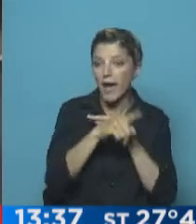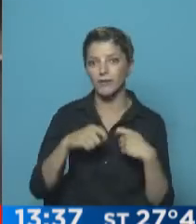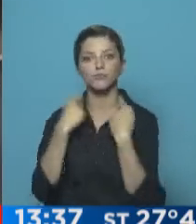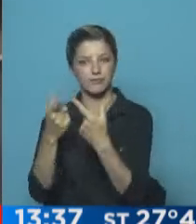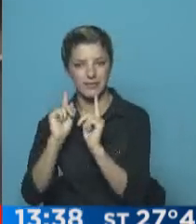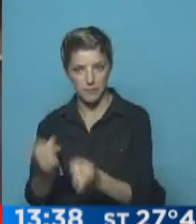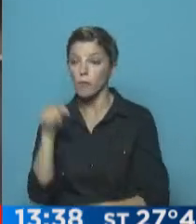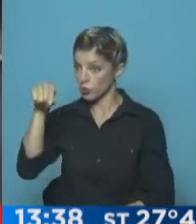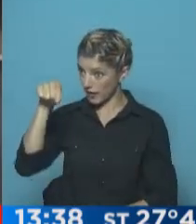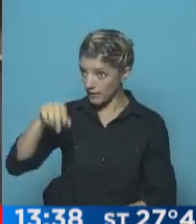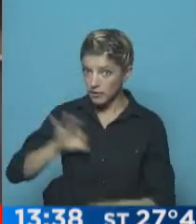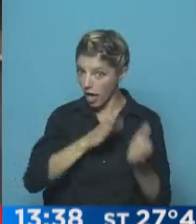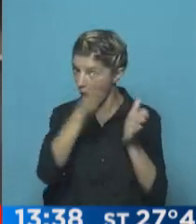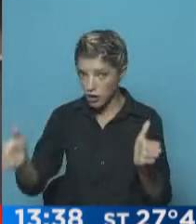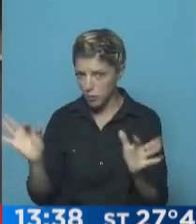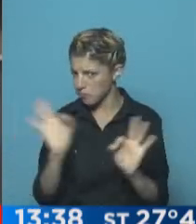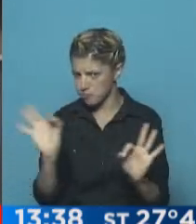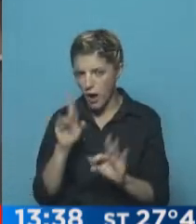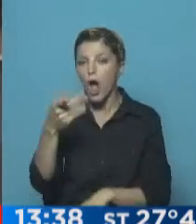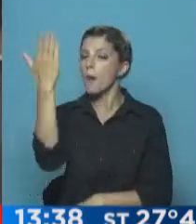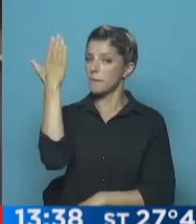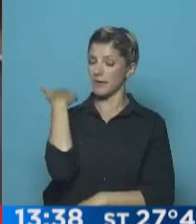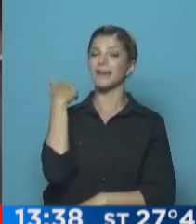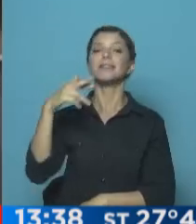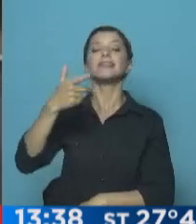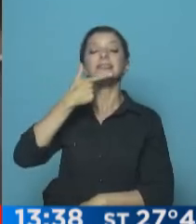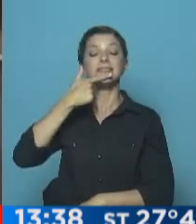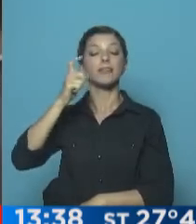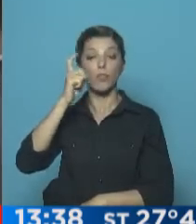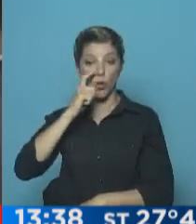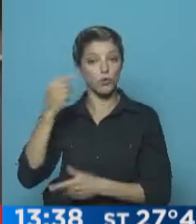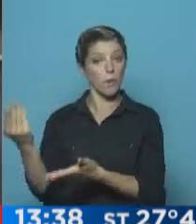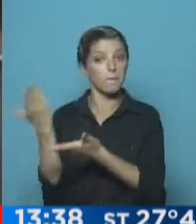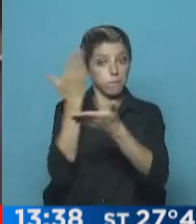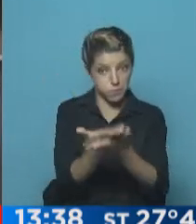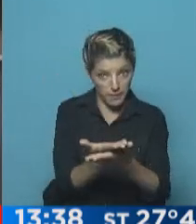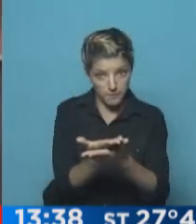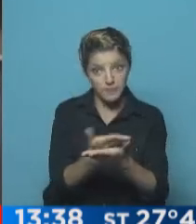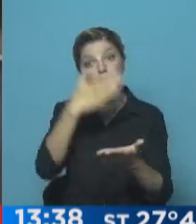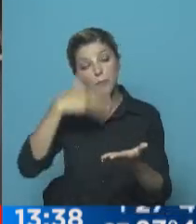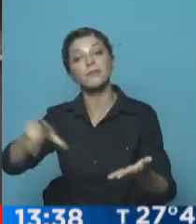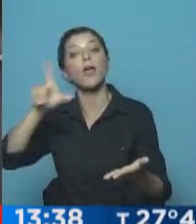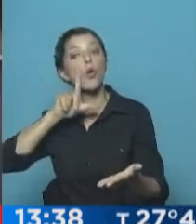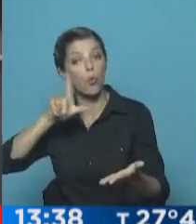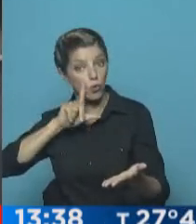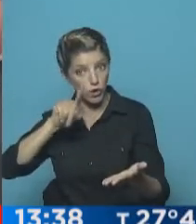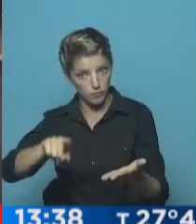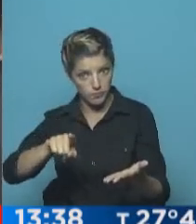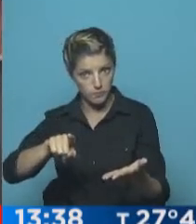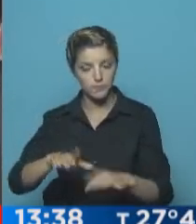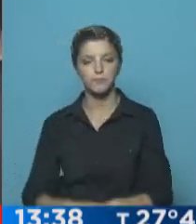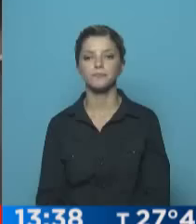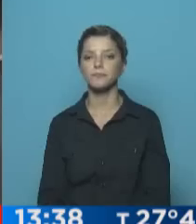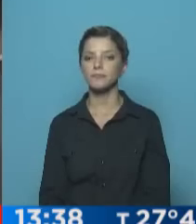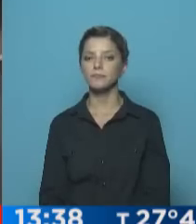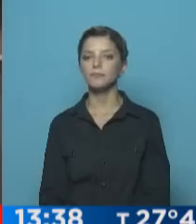Durante este año porque nos las presentaste el 17 de junio lo que conllevó el pago del acumulado en julio cobraste el acumulado por el 2014